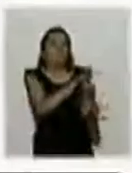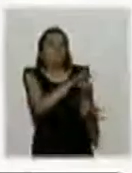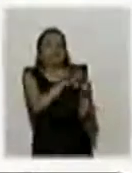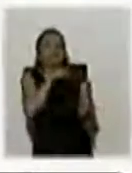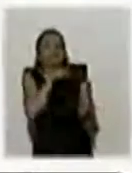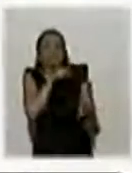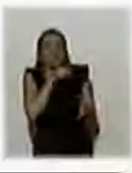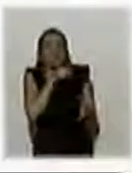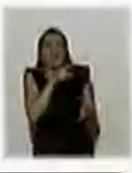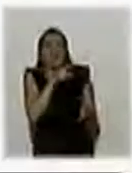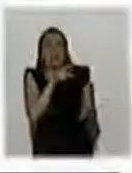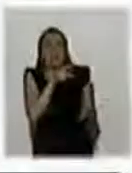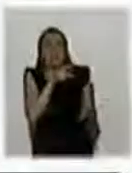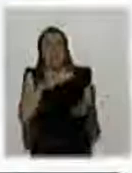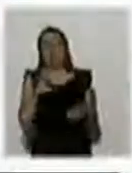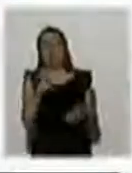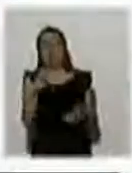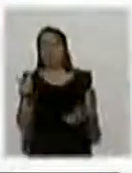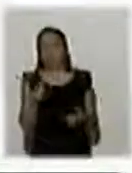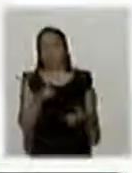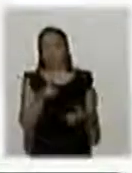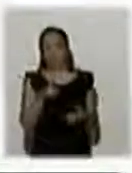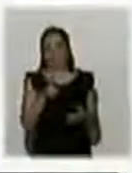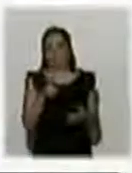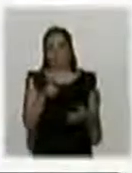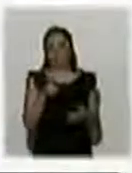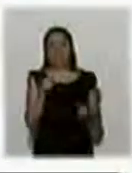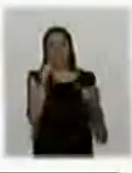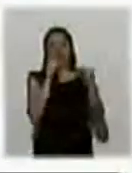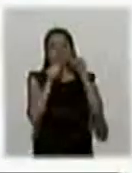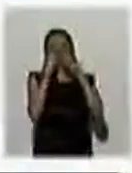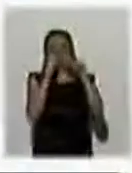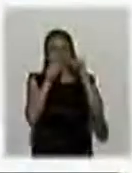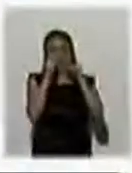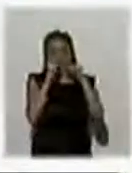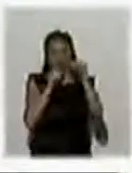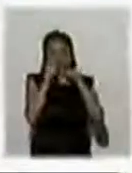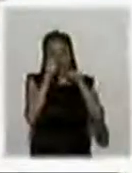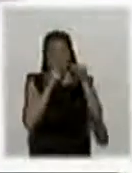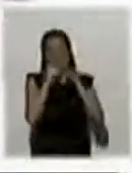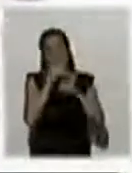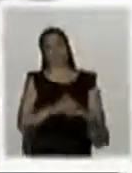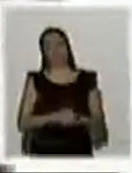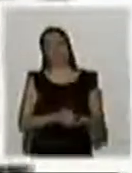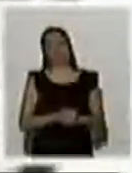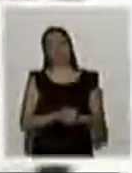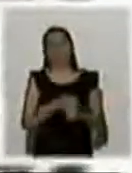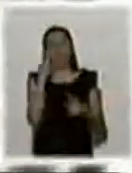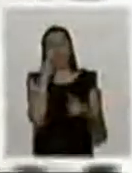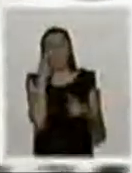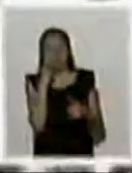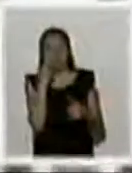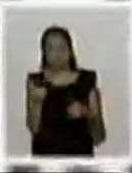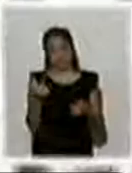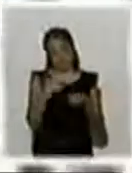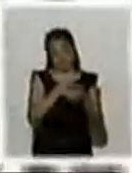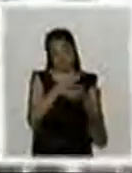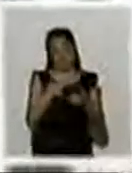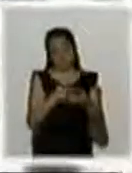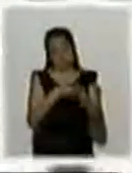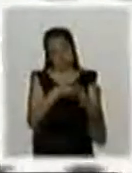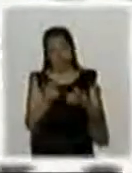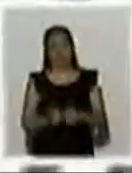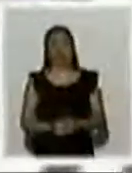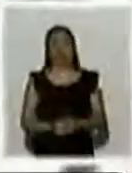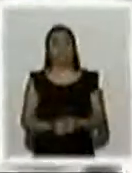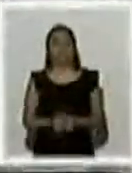el alcoholismo y el tabaquismo. Entonces, uno como yo, como hombre del deporte, hay que